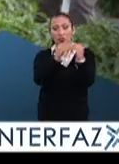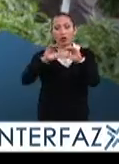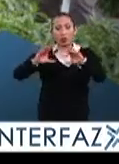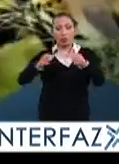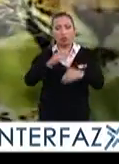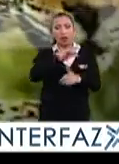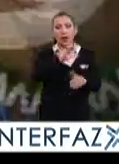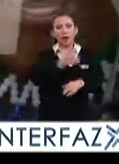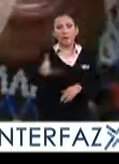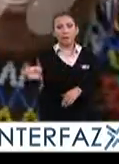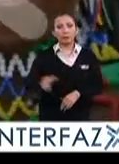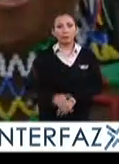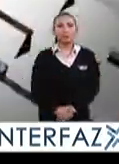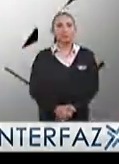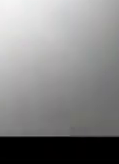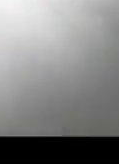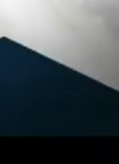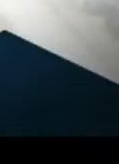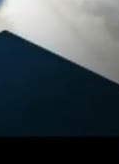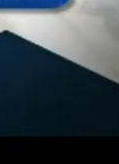ejidales.